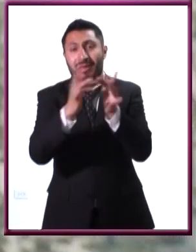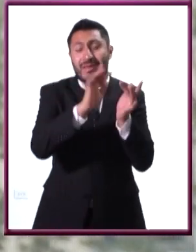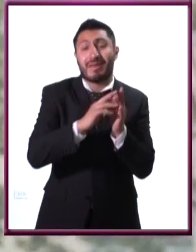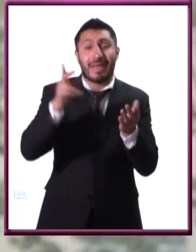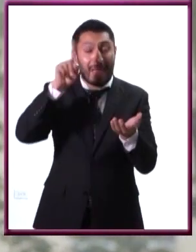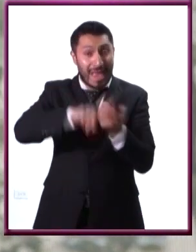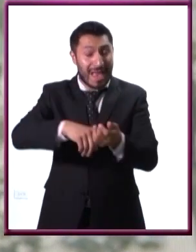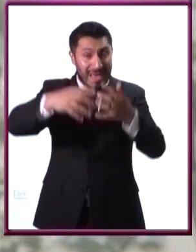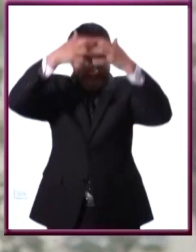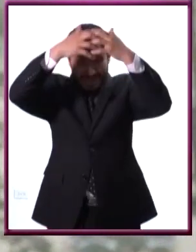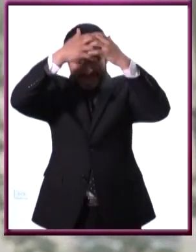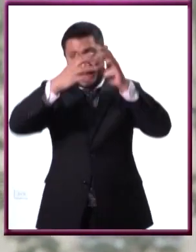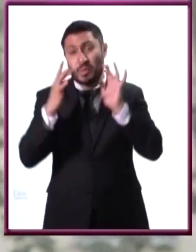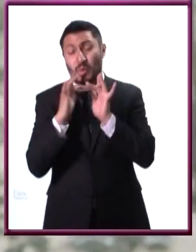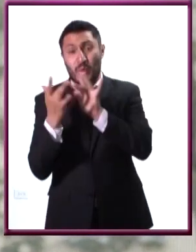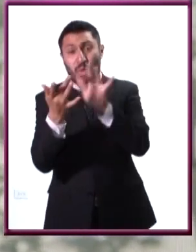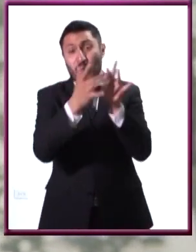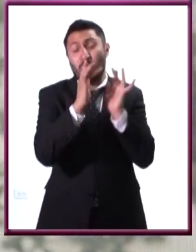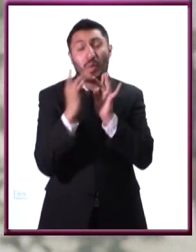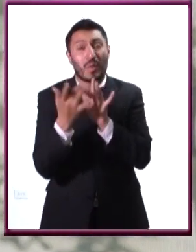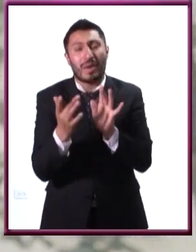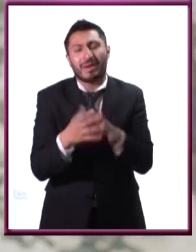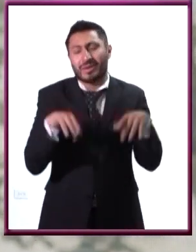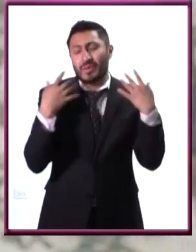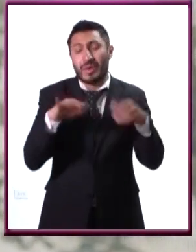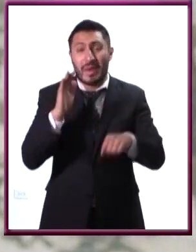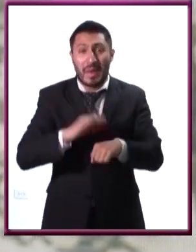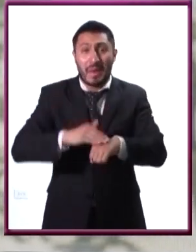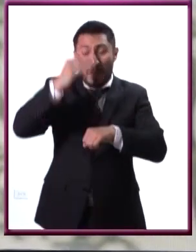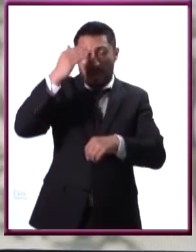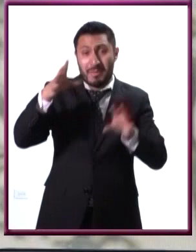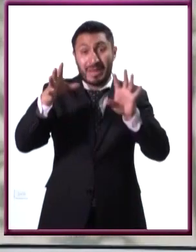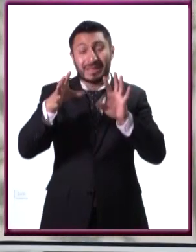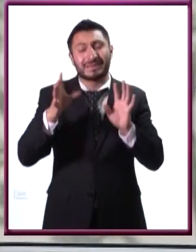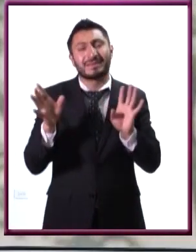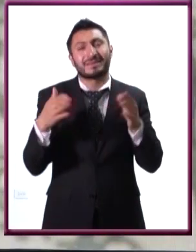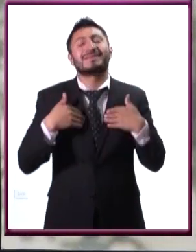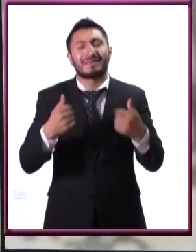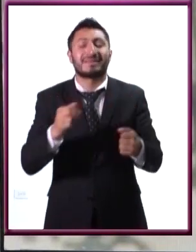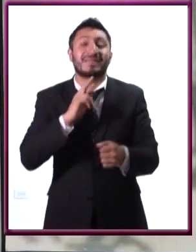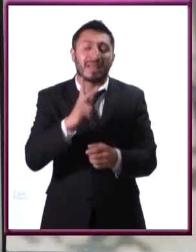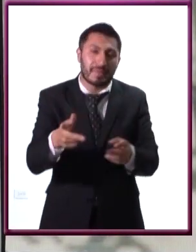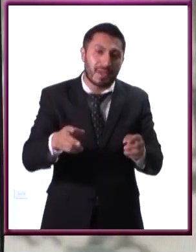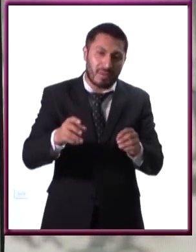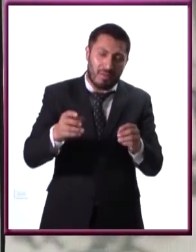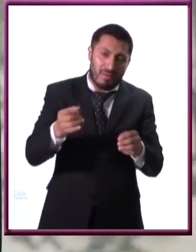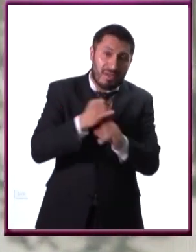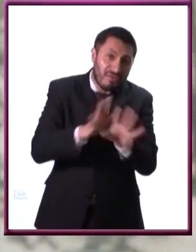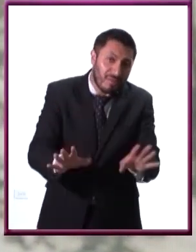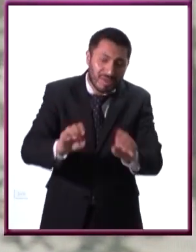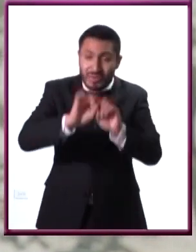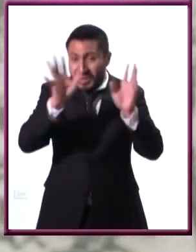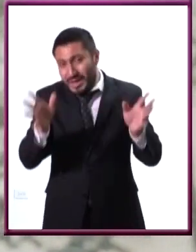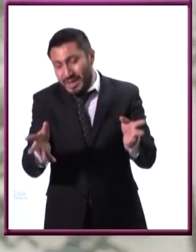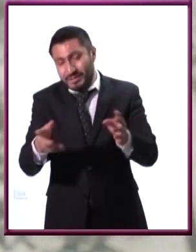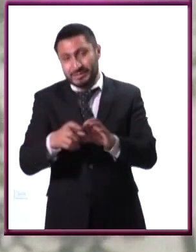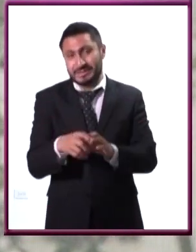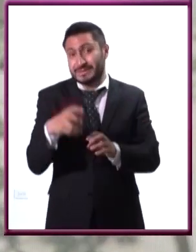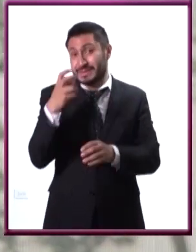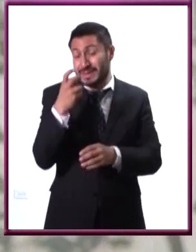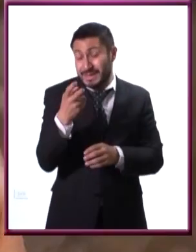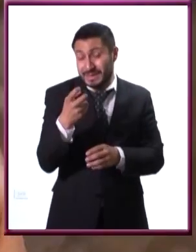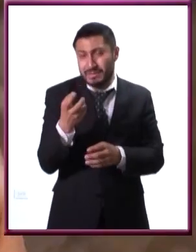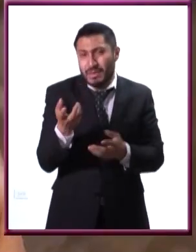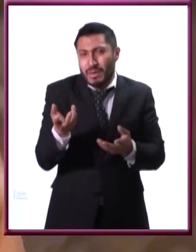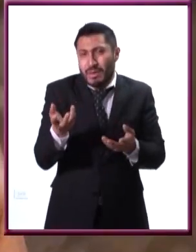conexiones entre neuronas, y entre más conexiones entre neuronas tenemos mayor capacidad asociativa. Y en la medida que tenemos mayor capacidad de